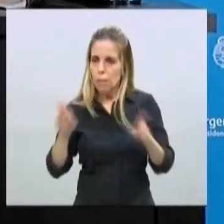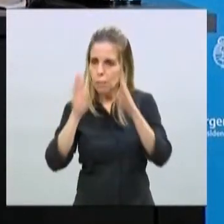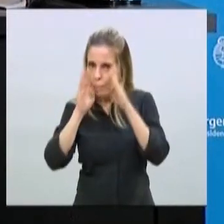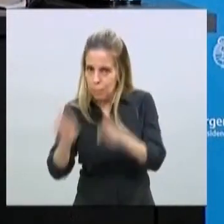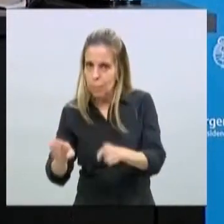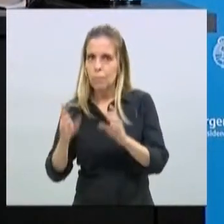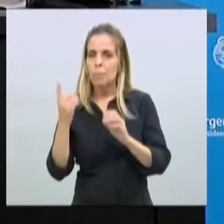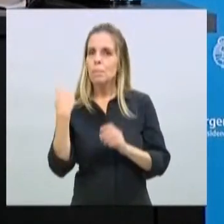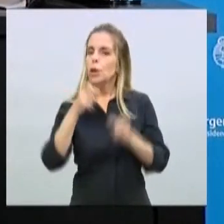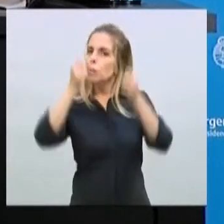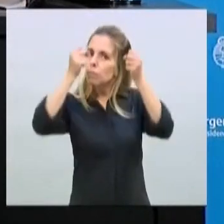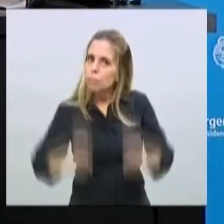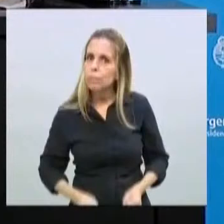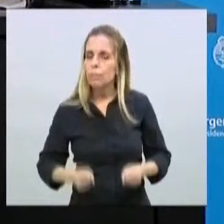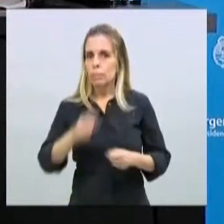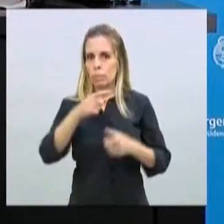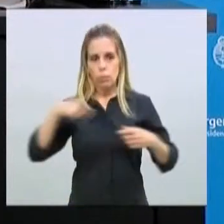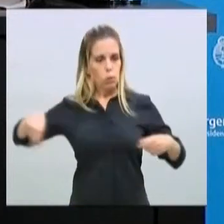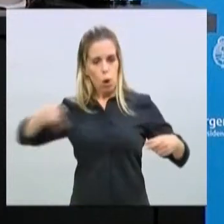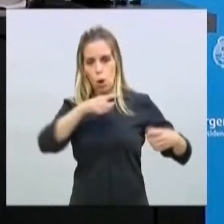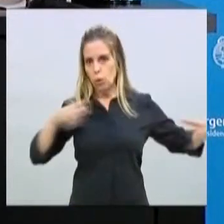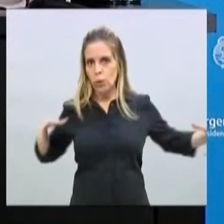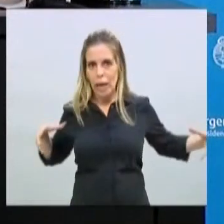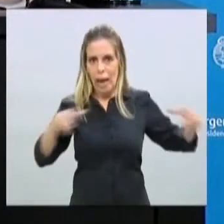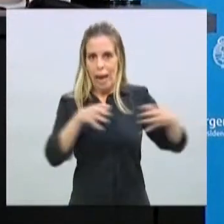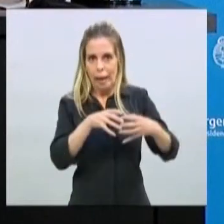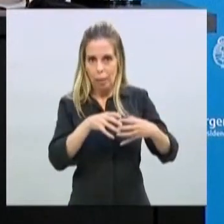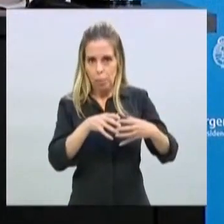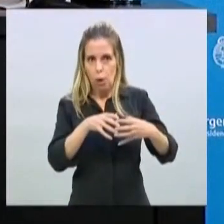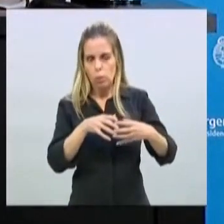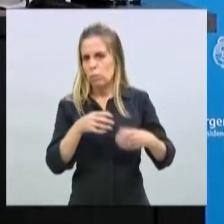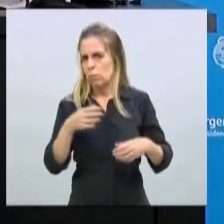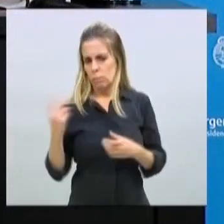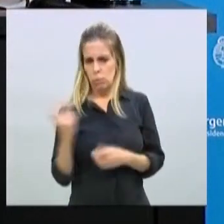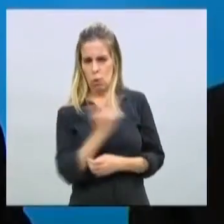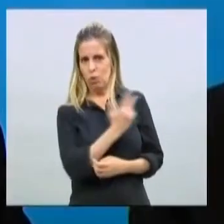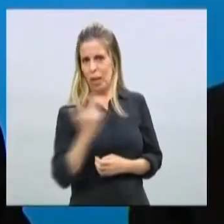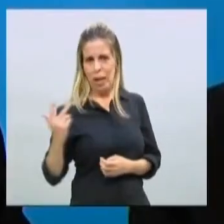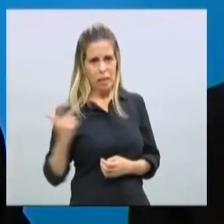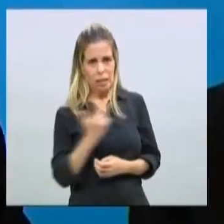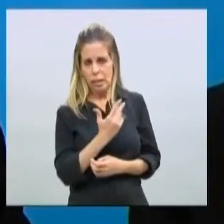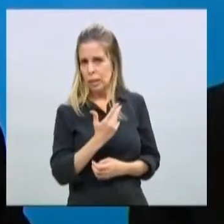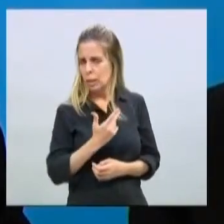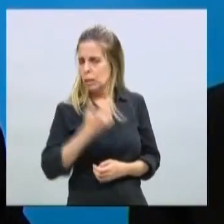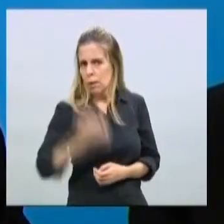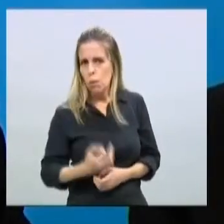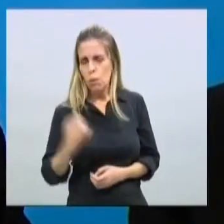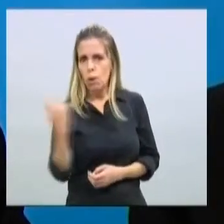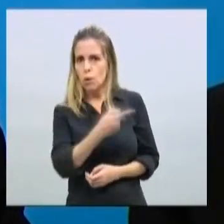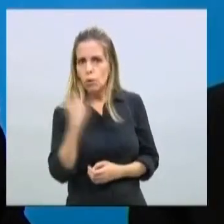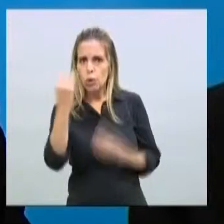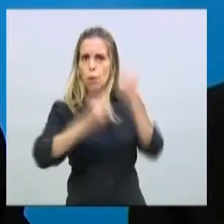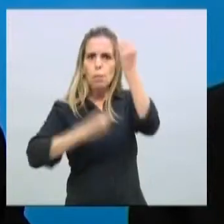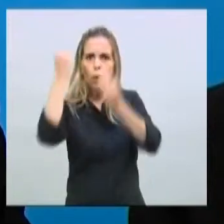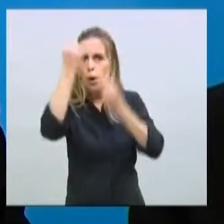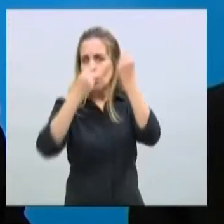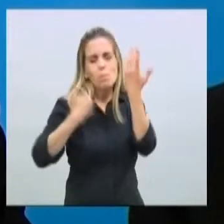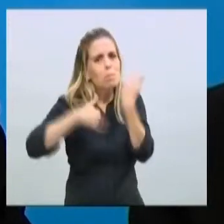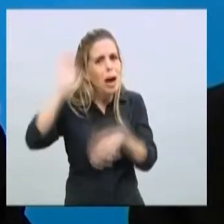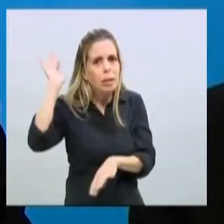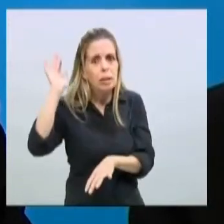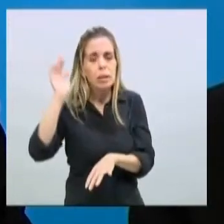más reafirmo, y reafirmamos, estoy seguro que estoy hablando en nombre de los tres, que lo que más nos preocupa es cuidar la salud de nuestra